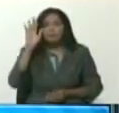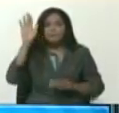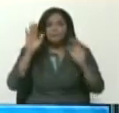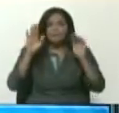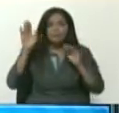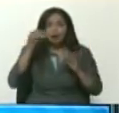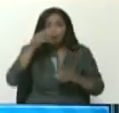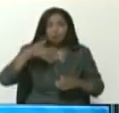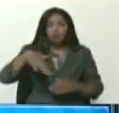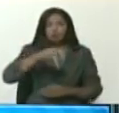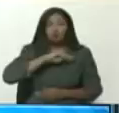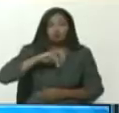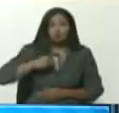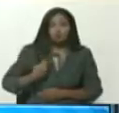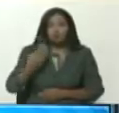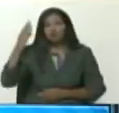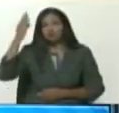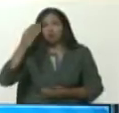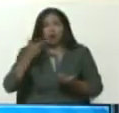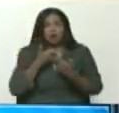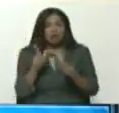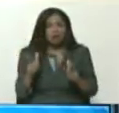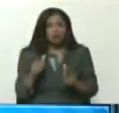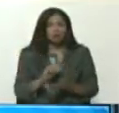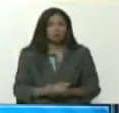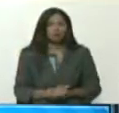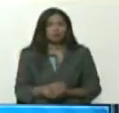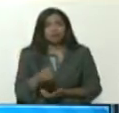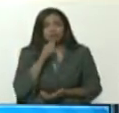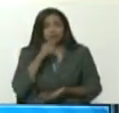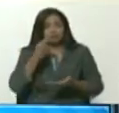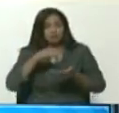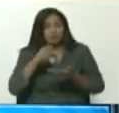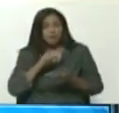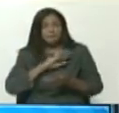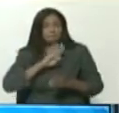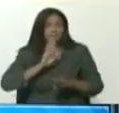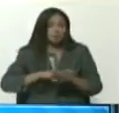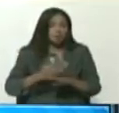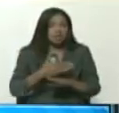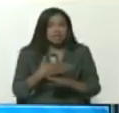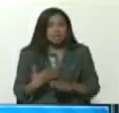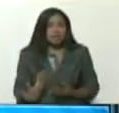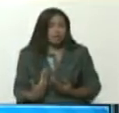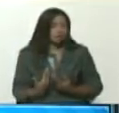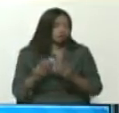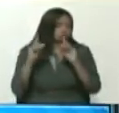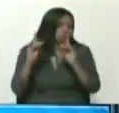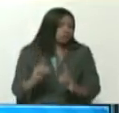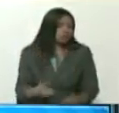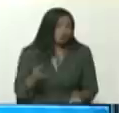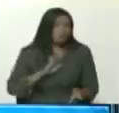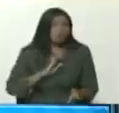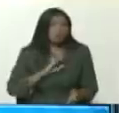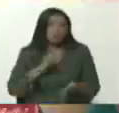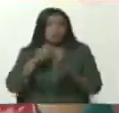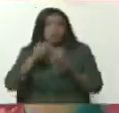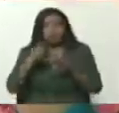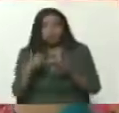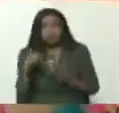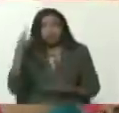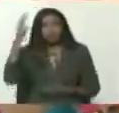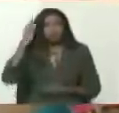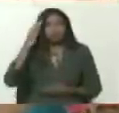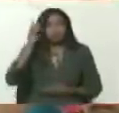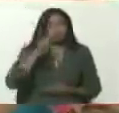Nuestro pueblo es un pueblo consciente y libre. Quien ha firmado es porque le ha dado la soberana gana de firmar, por su